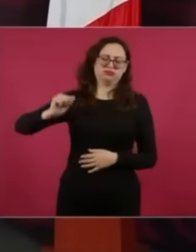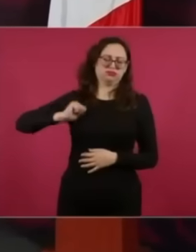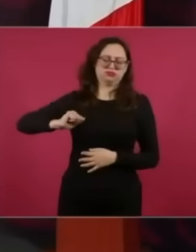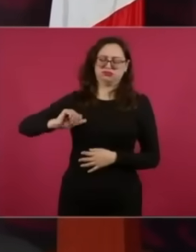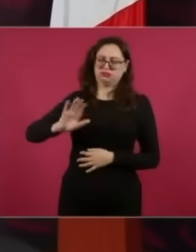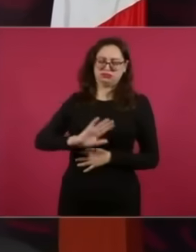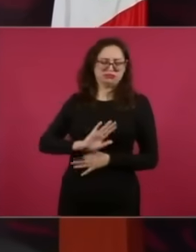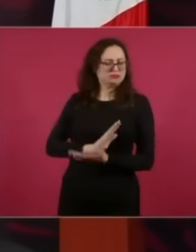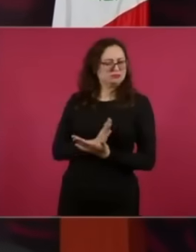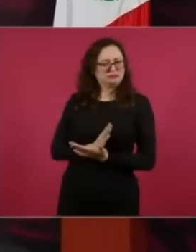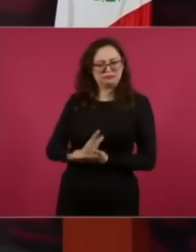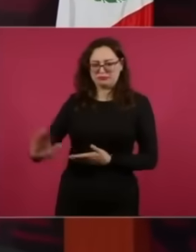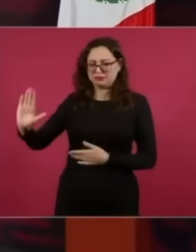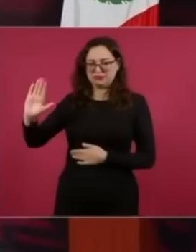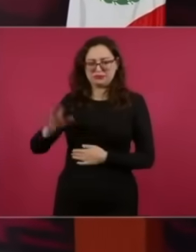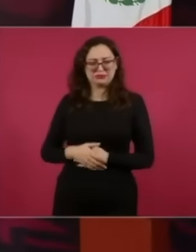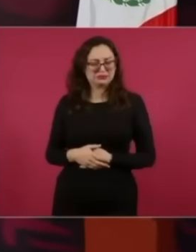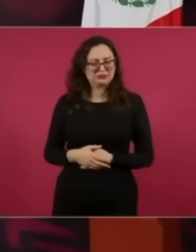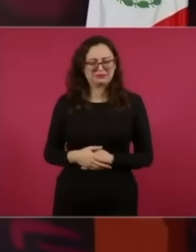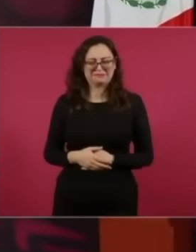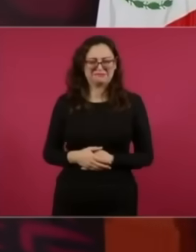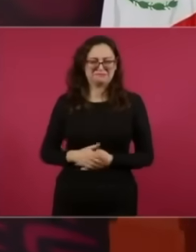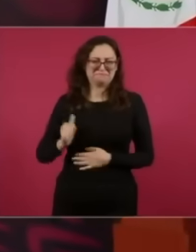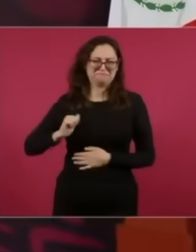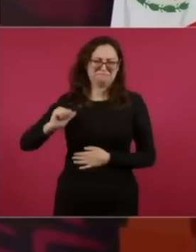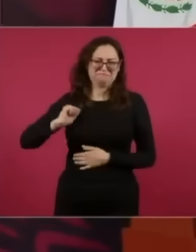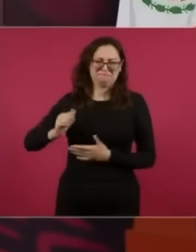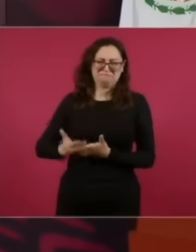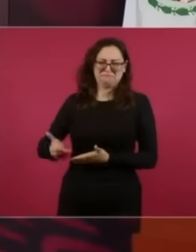caducos de hace siglos